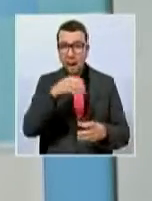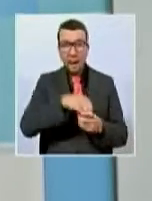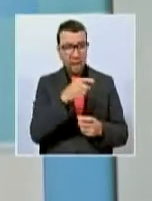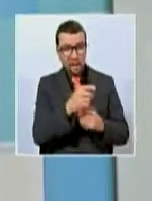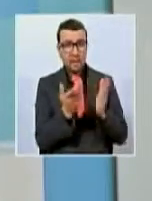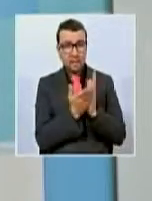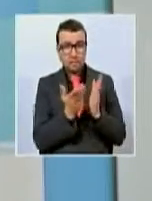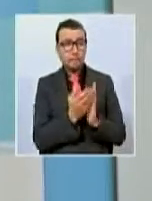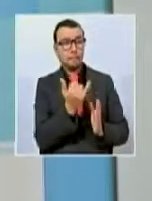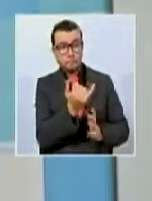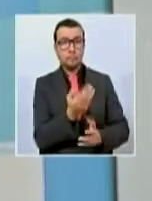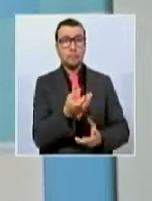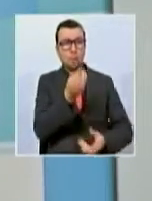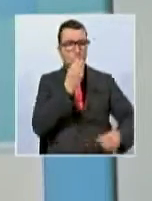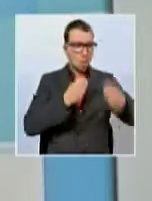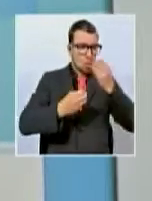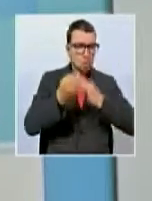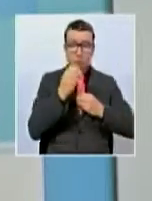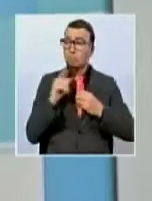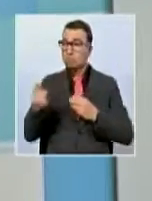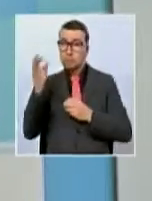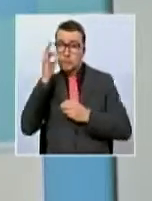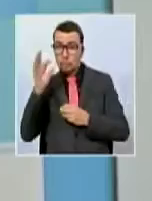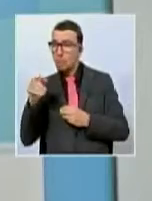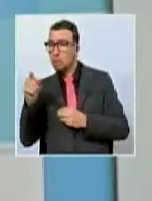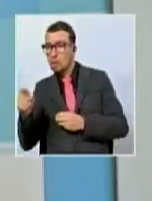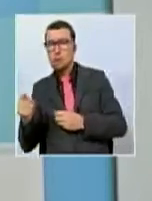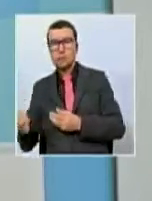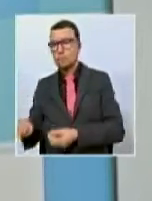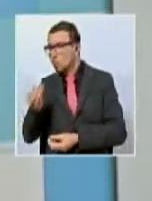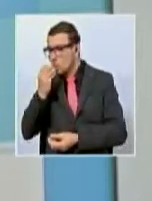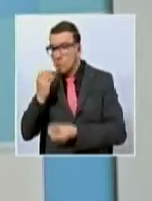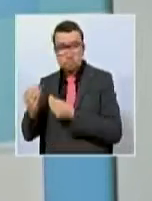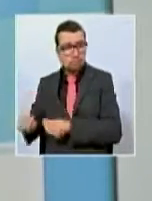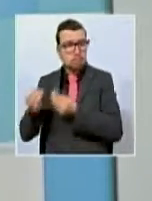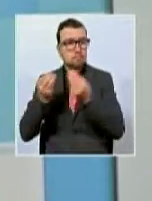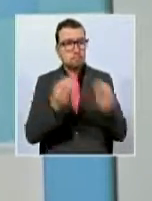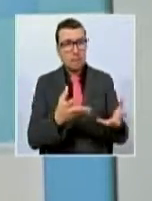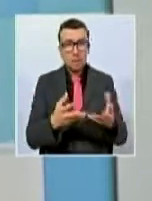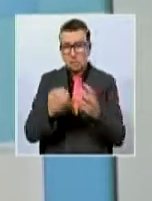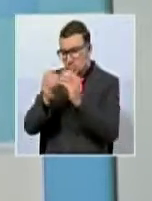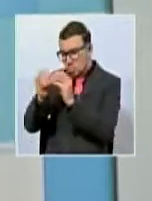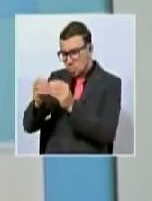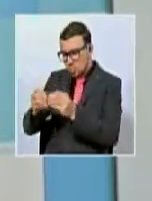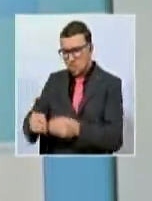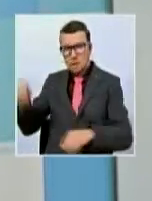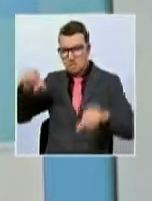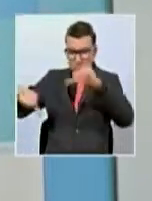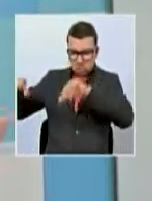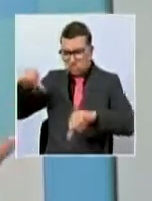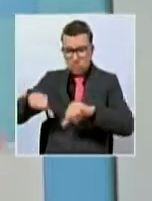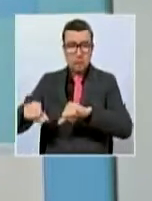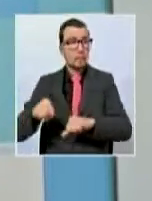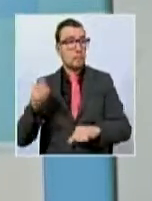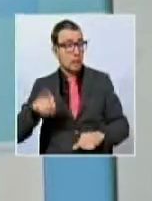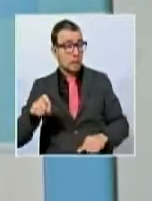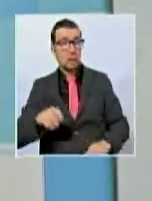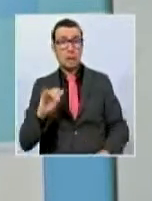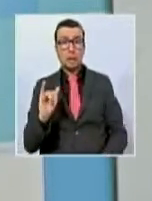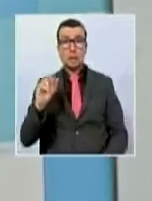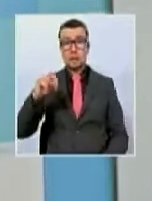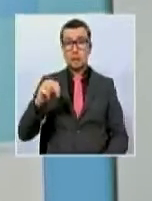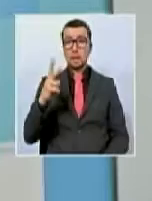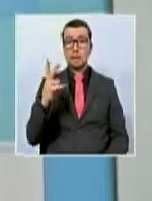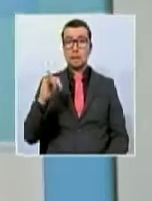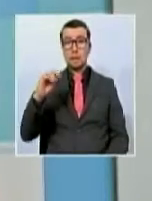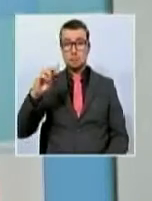o de alumnos está utilizando productos alimenticios procesados, es decir, que requieren registro sanitario en MIMA, pues obviamente tenemos